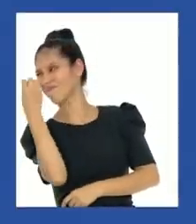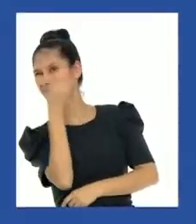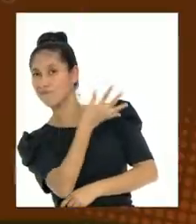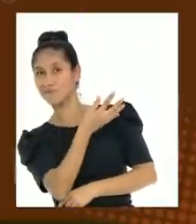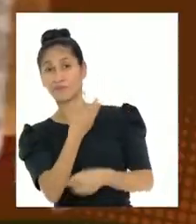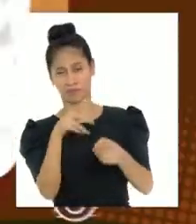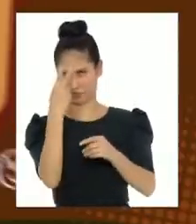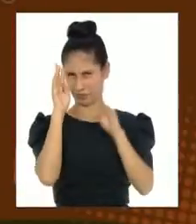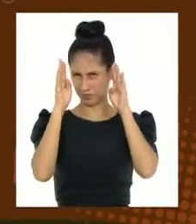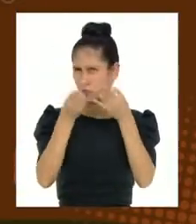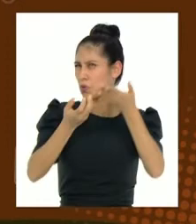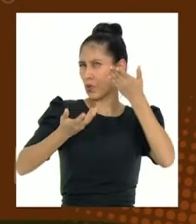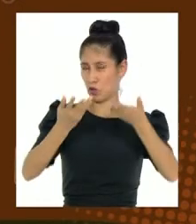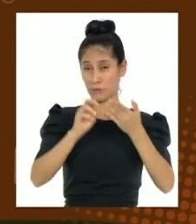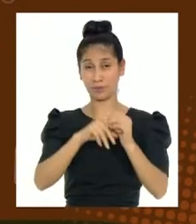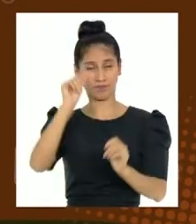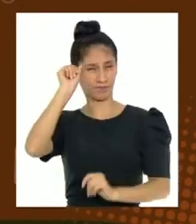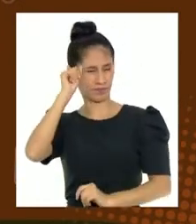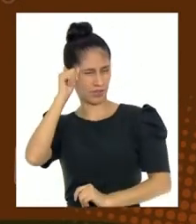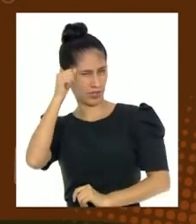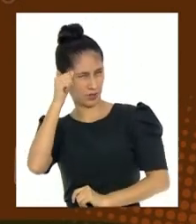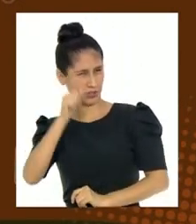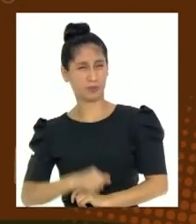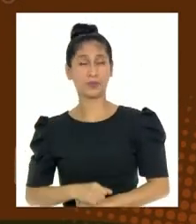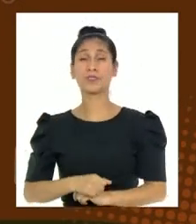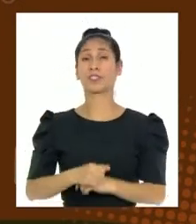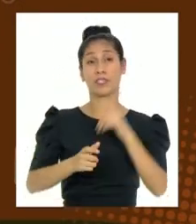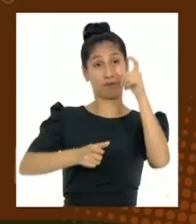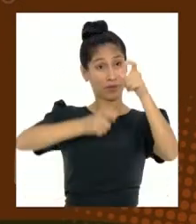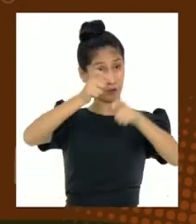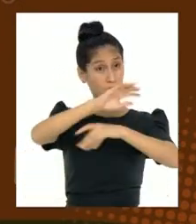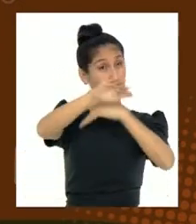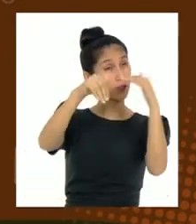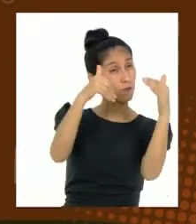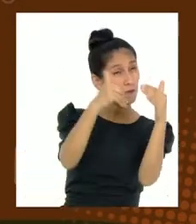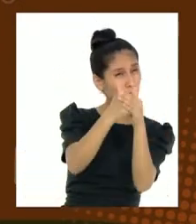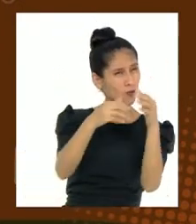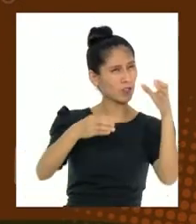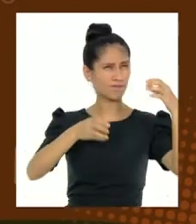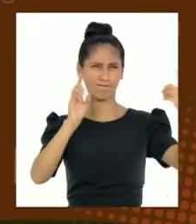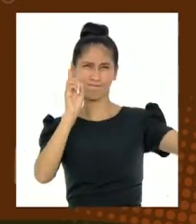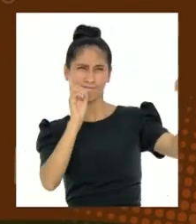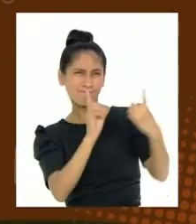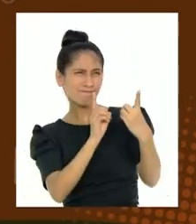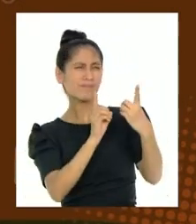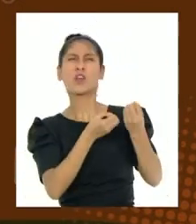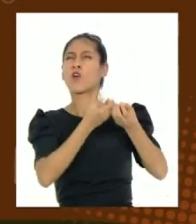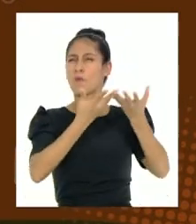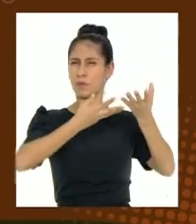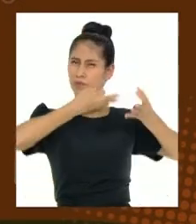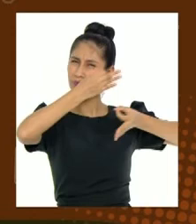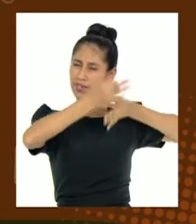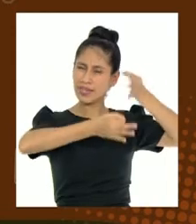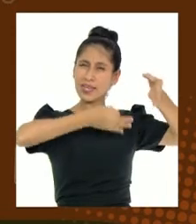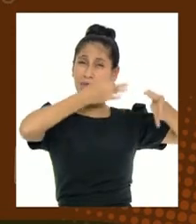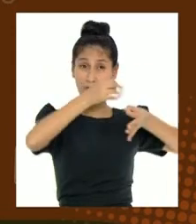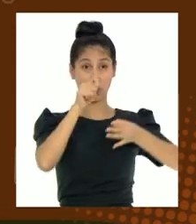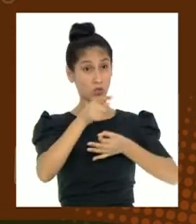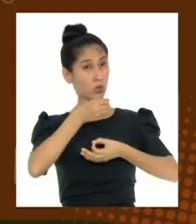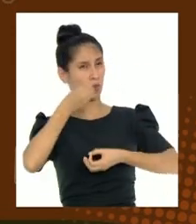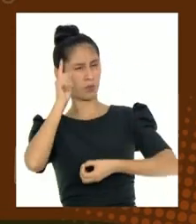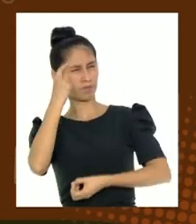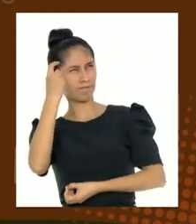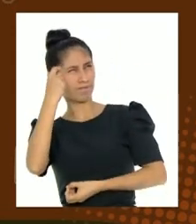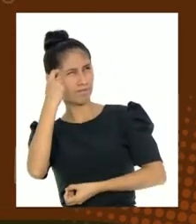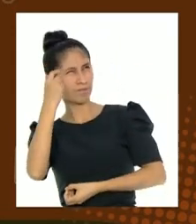reconocerlas. Recordemos que convivir exige que podamos explicar nuestras posturas con argumentos veraces y